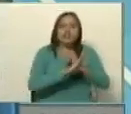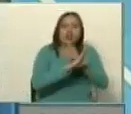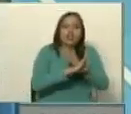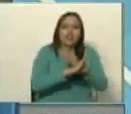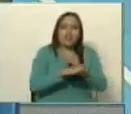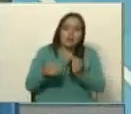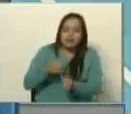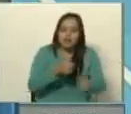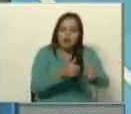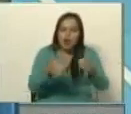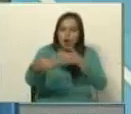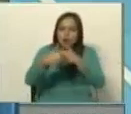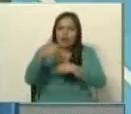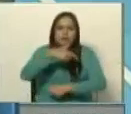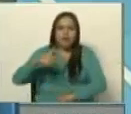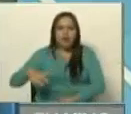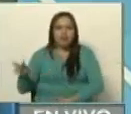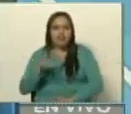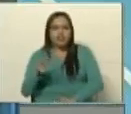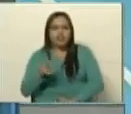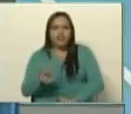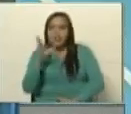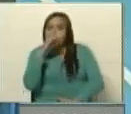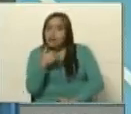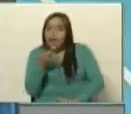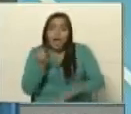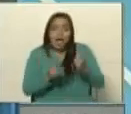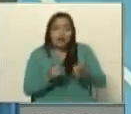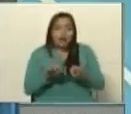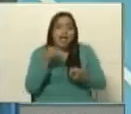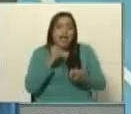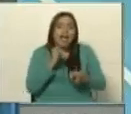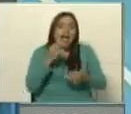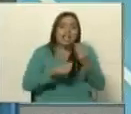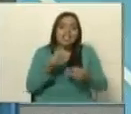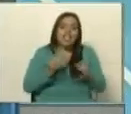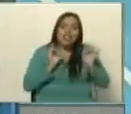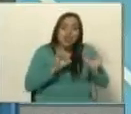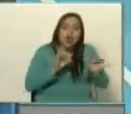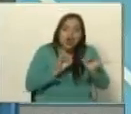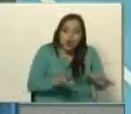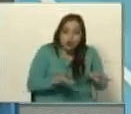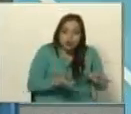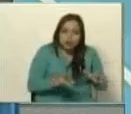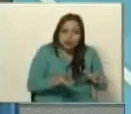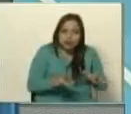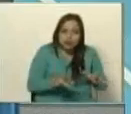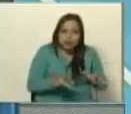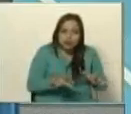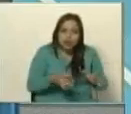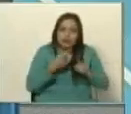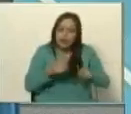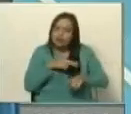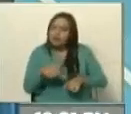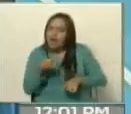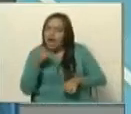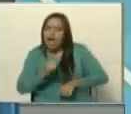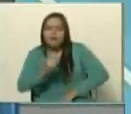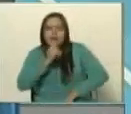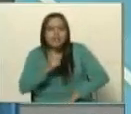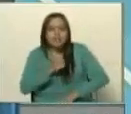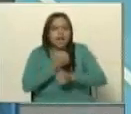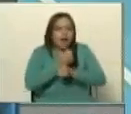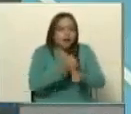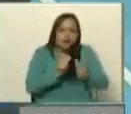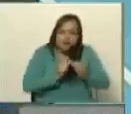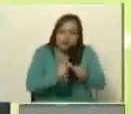pueblo venezolano, que no ha conseguido otra cosa que infligir algún dolor, pero al cual hemos resistido con amor y con